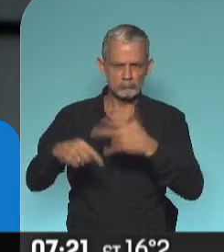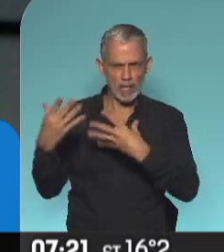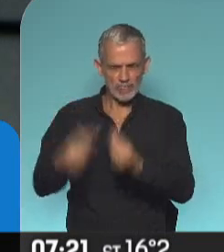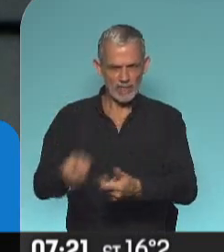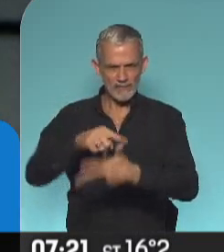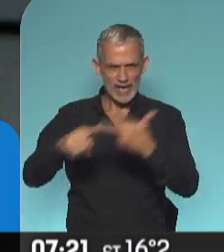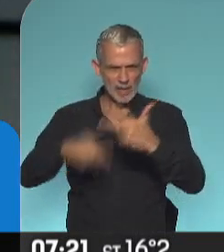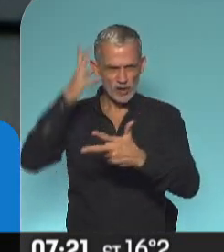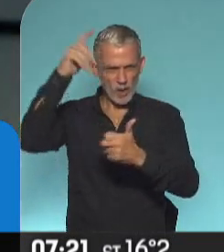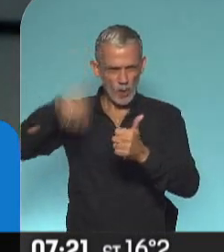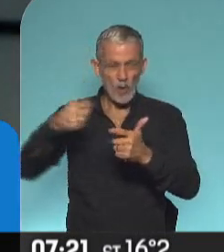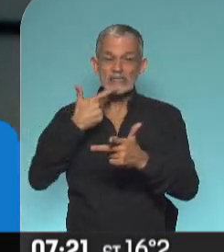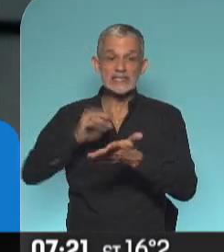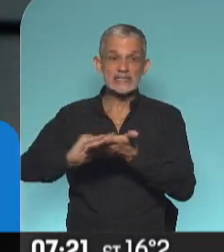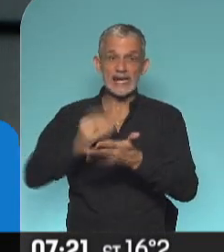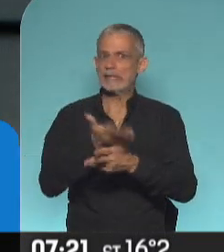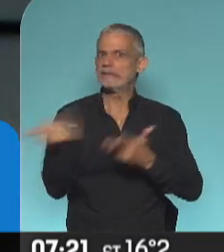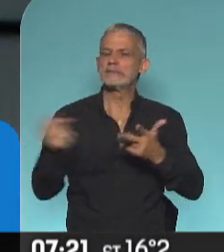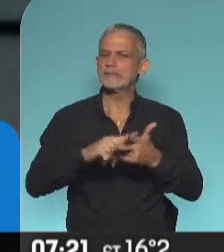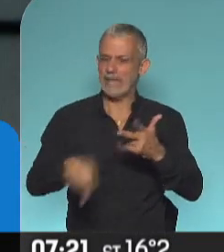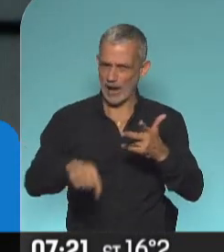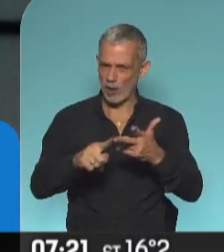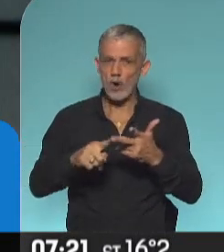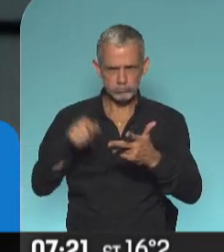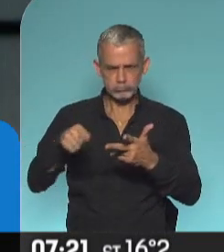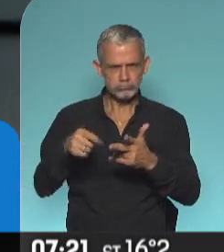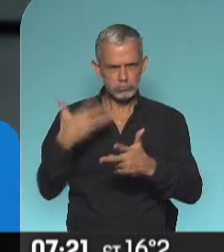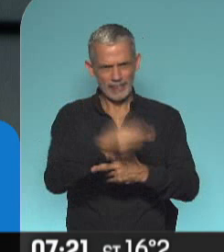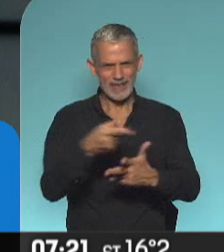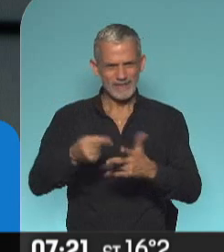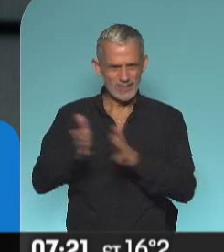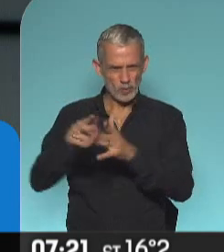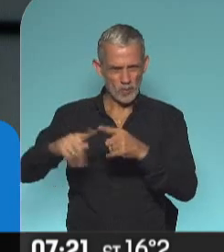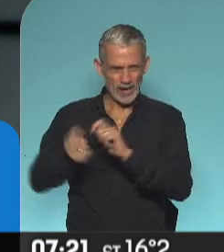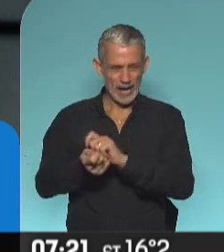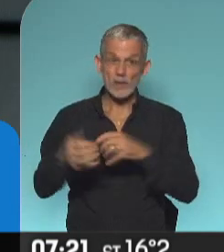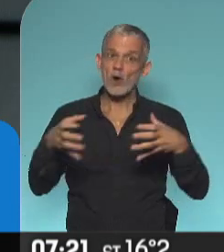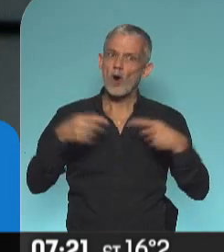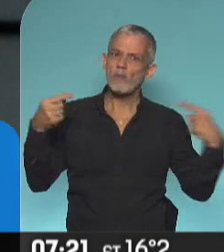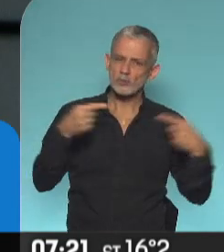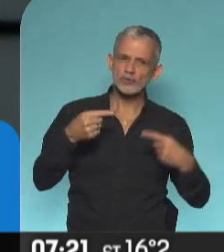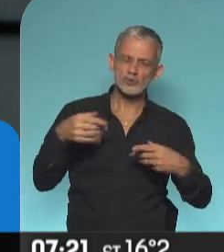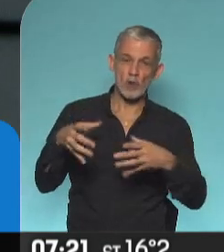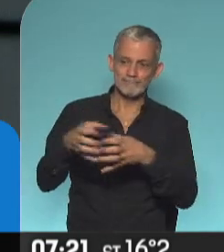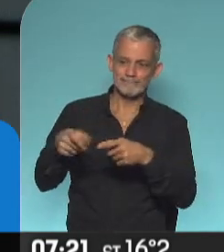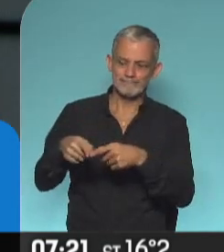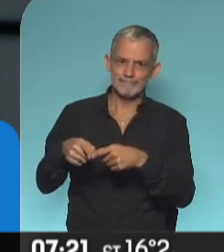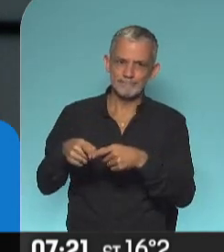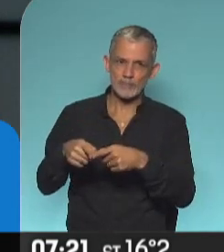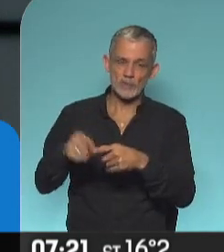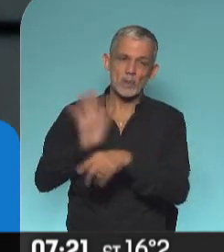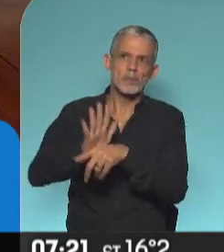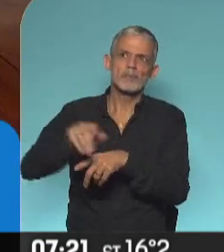que el Senado resolvió debían volver a sus cargos, y para, obviamente, la oposición fue, al margen de lo jurídico, fue un